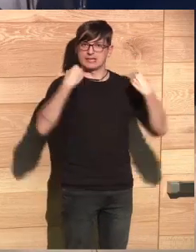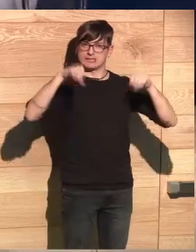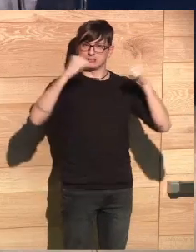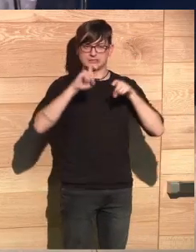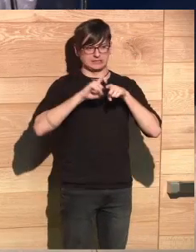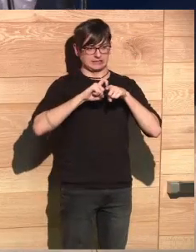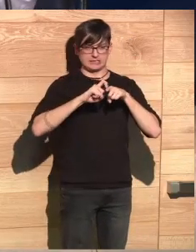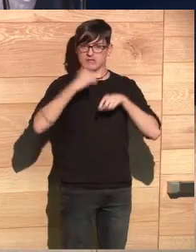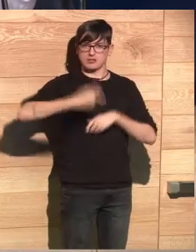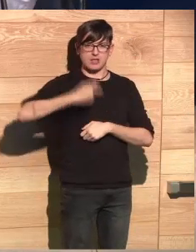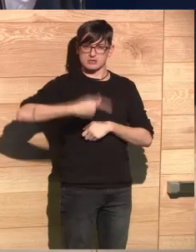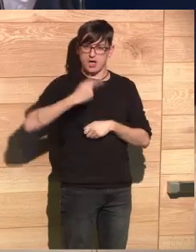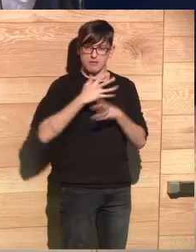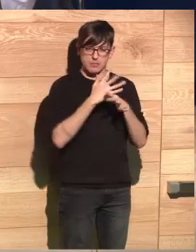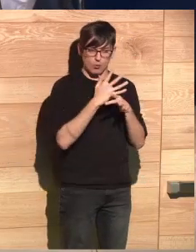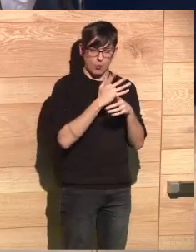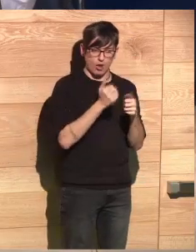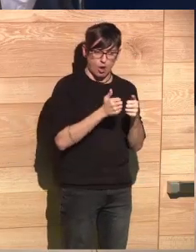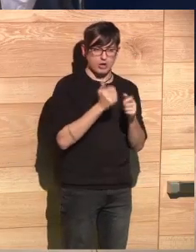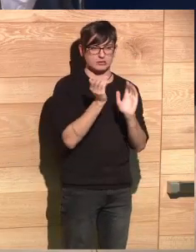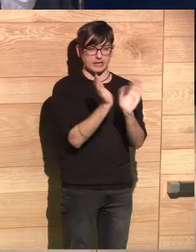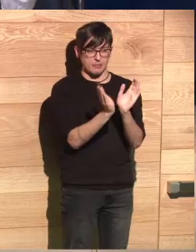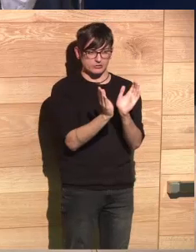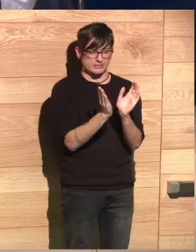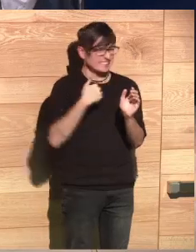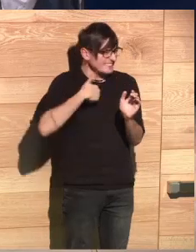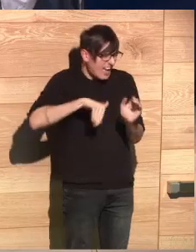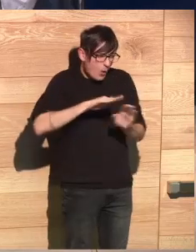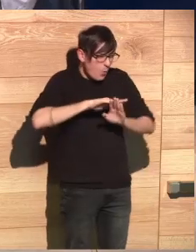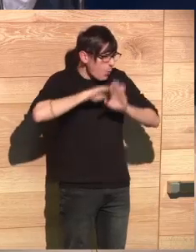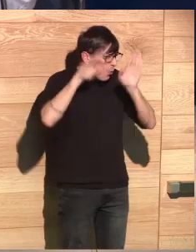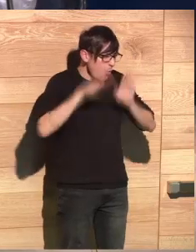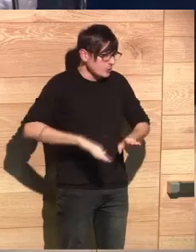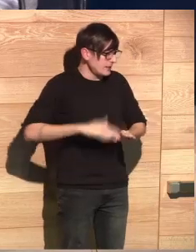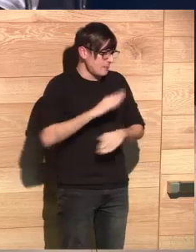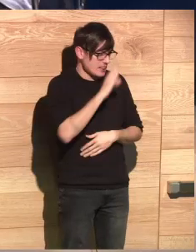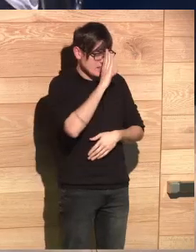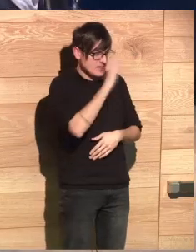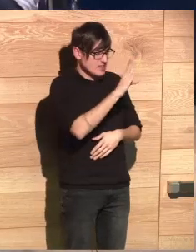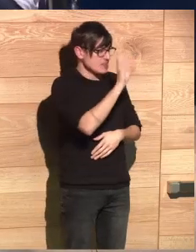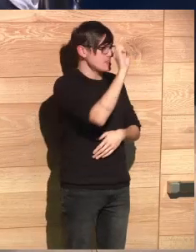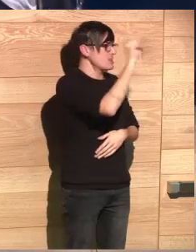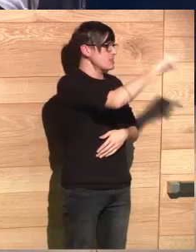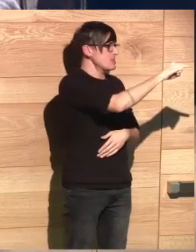de los videojuegos terapéuticos. Sí. Vamos es la última, así que directo por allí.